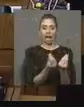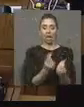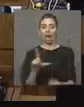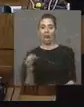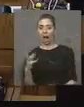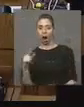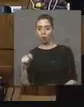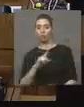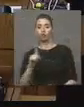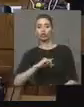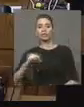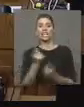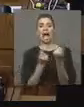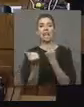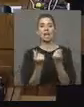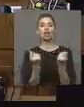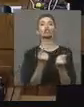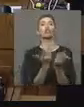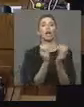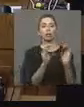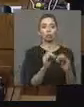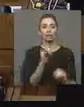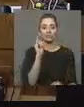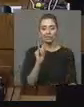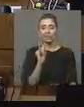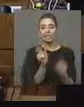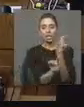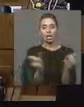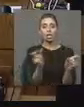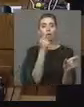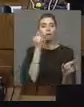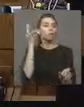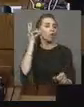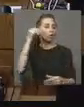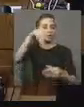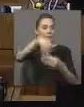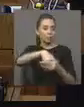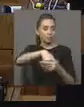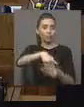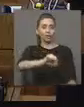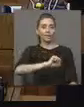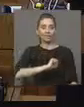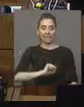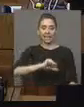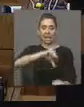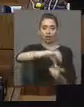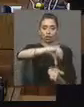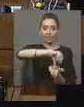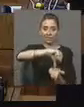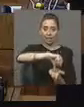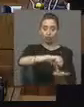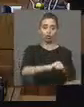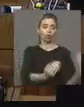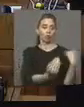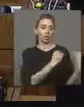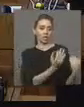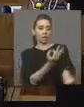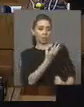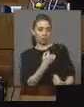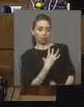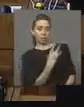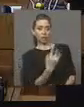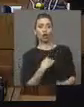Lauret, no pueda seguir haciendo negocios con la educación, porque si hay algo que los y las electoras de Santiago Centro me eligieron para que fuera su